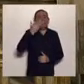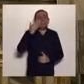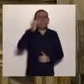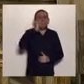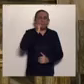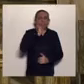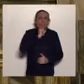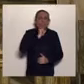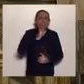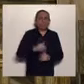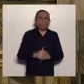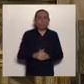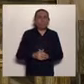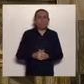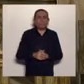Señor.